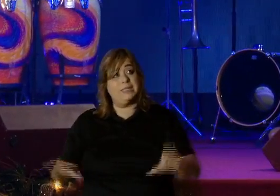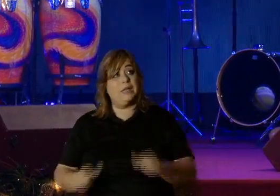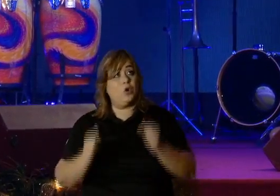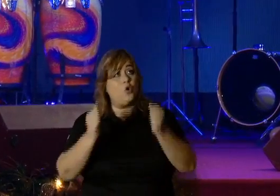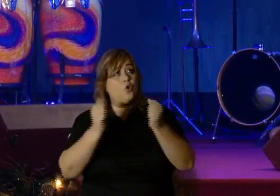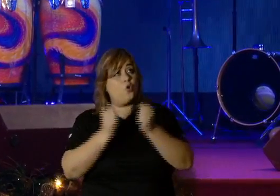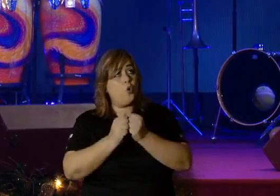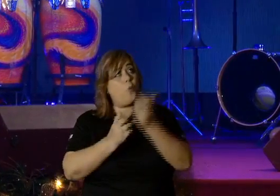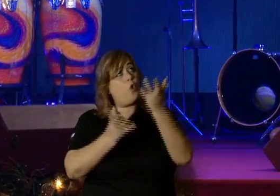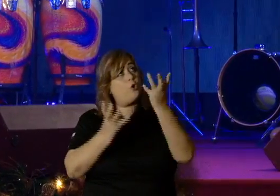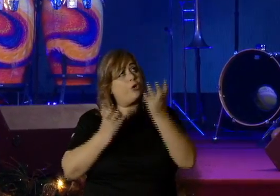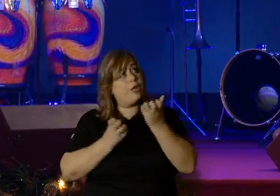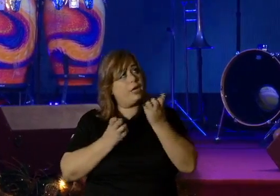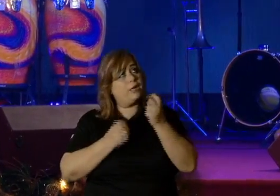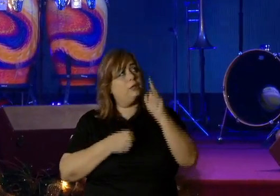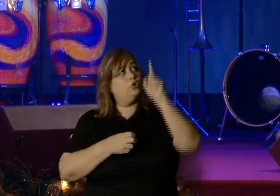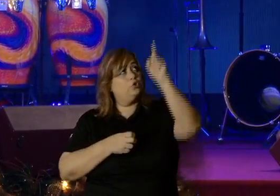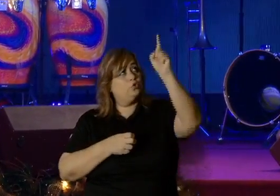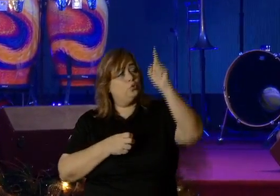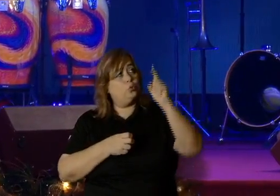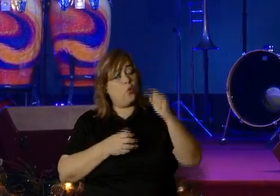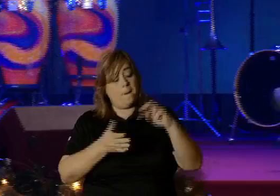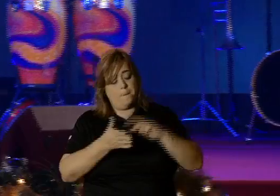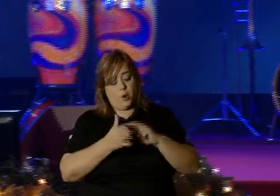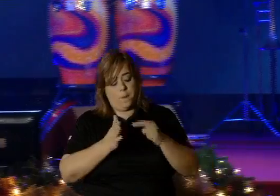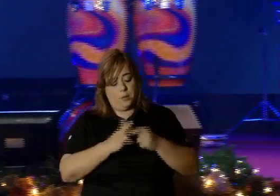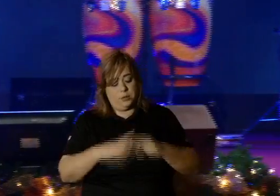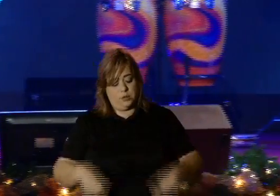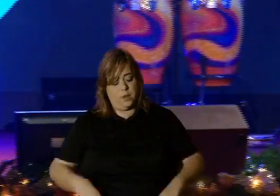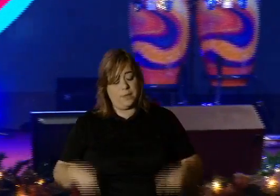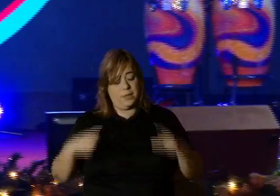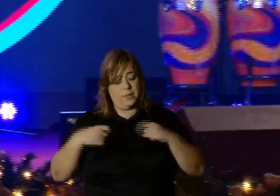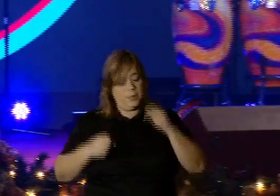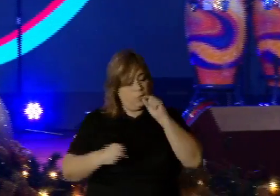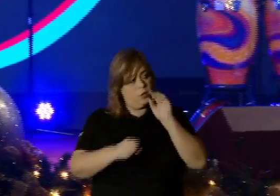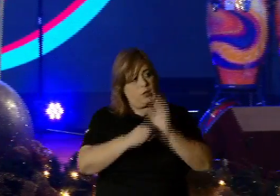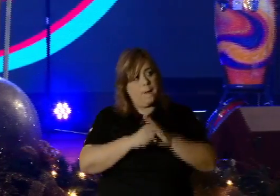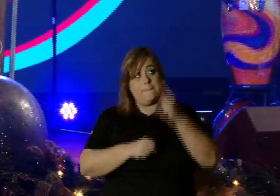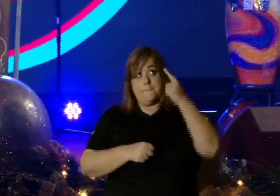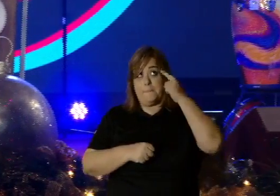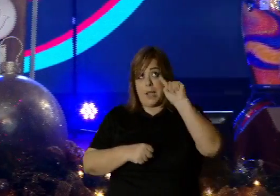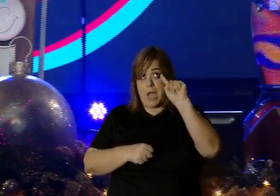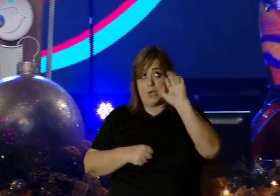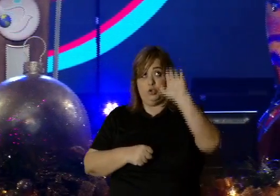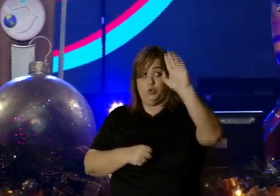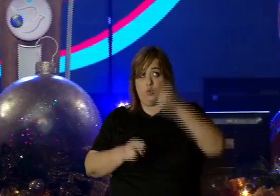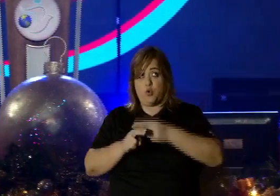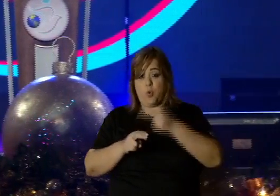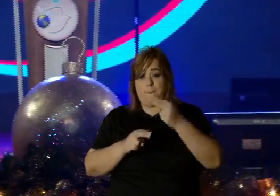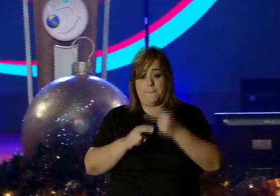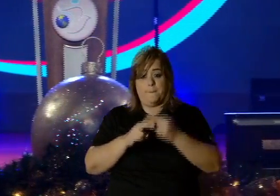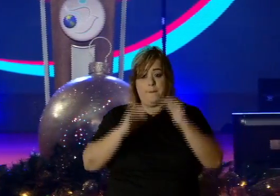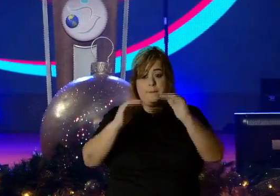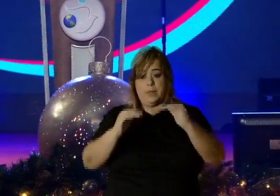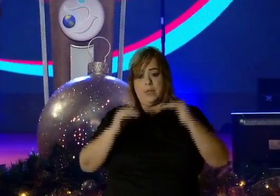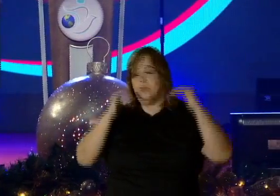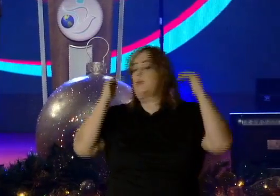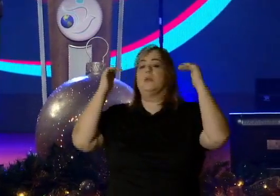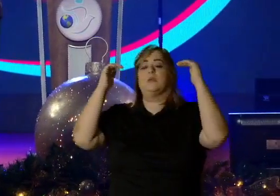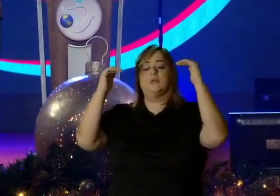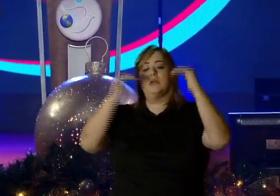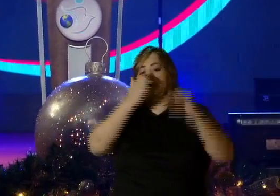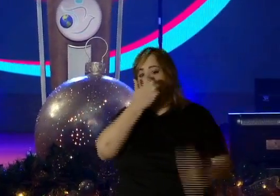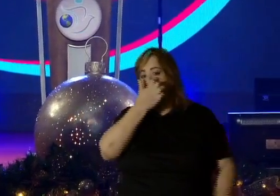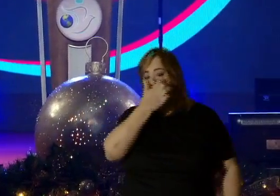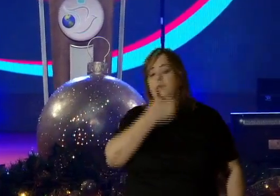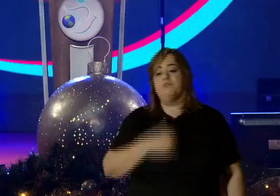tu propósito se cumpla en mi vida para que tu nombre sea exaltado. Aleluya. Dice,